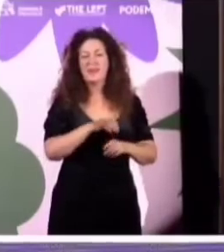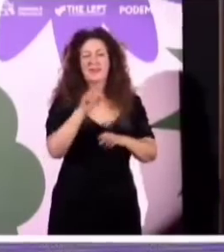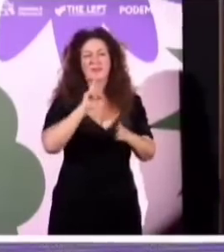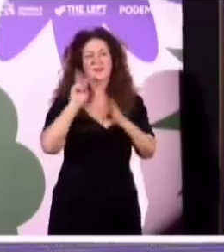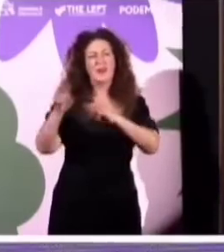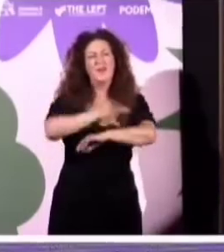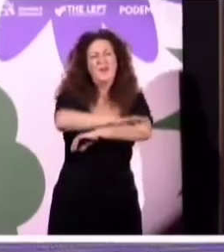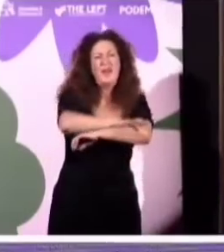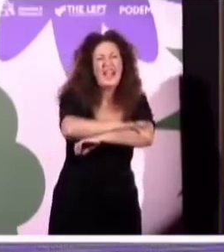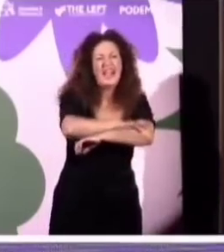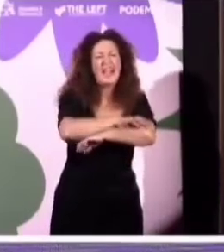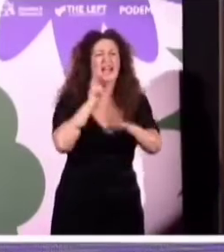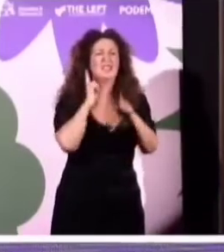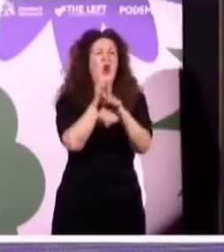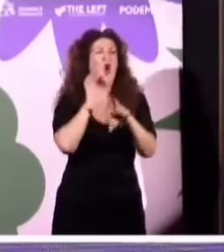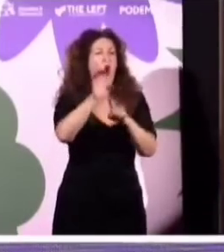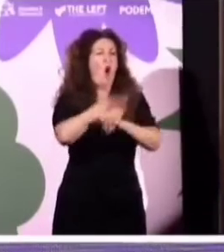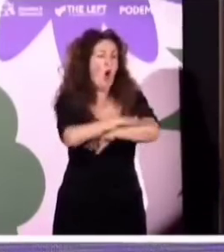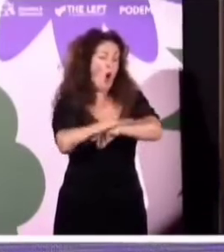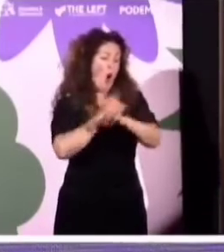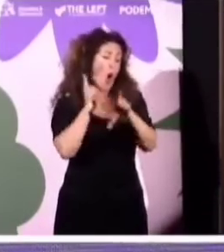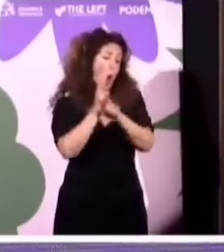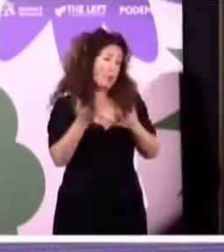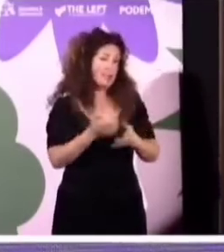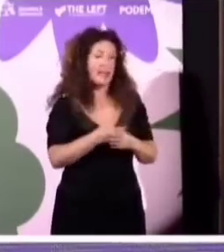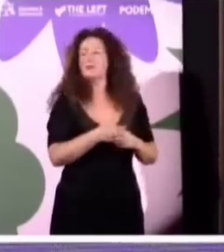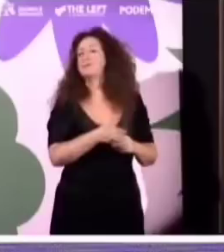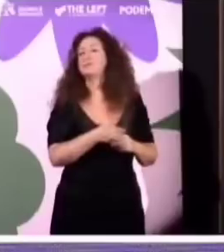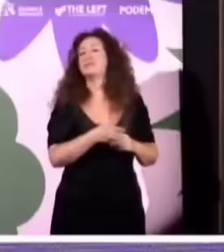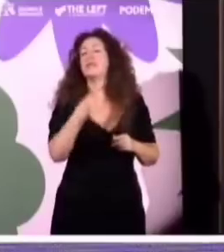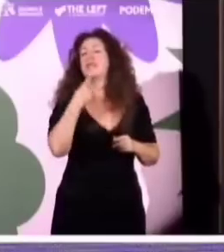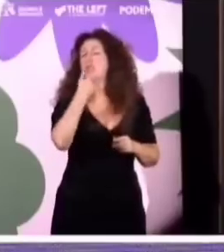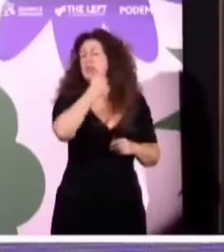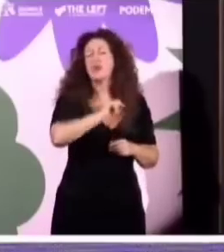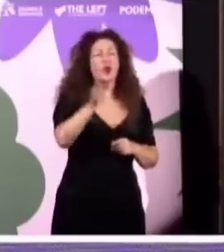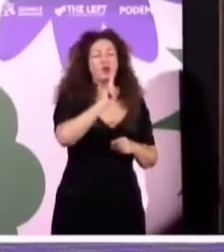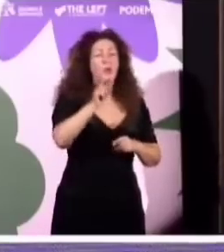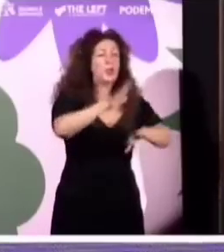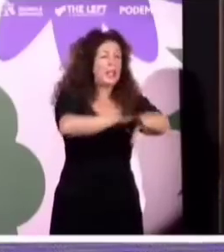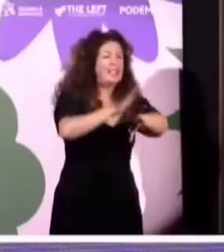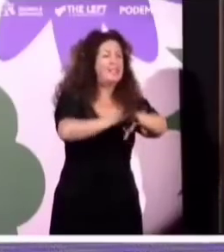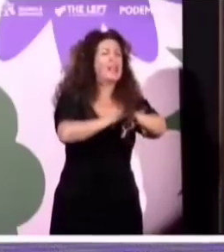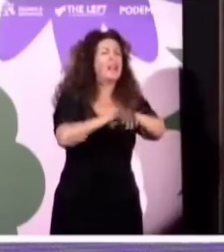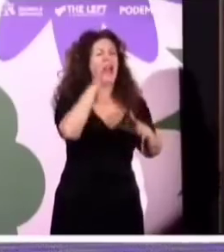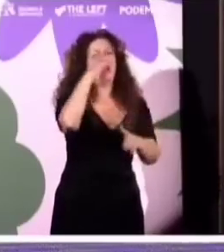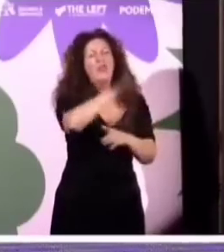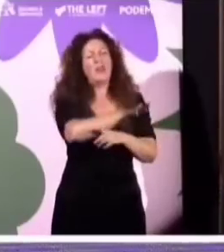Por eso no soportan que haya una izquierda que denuncie la estructura oligopólica.